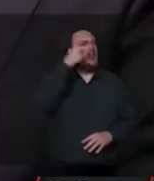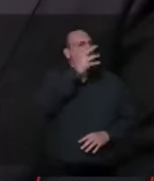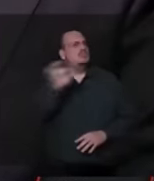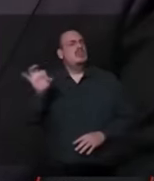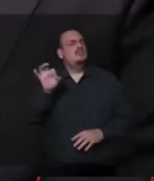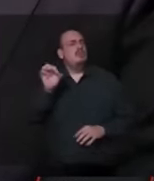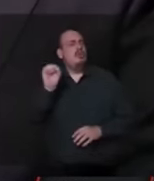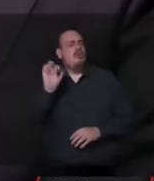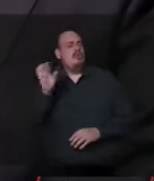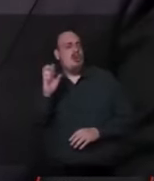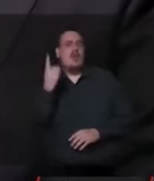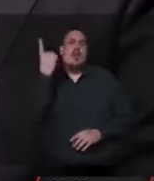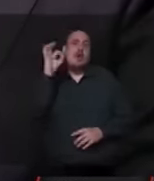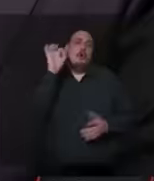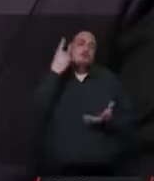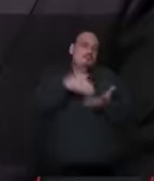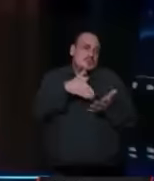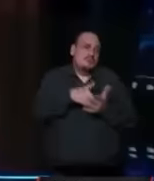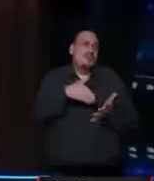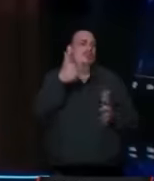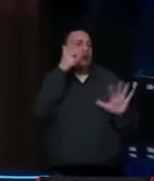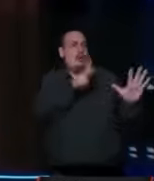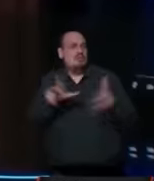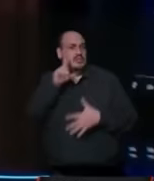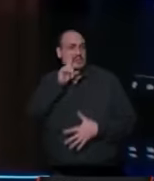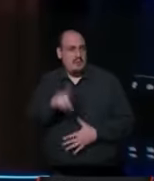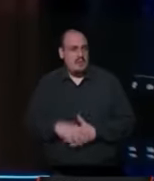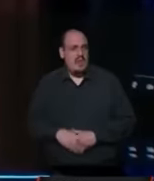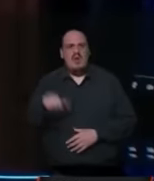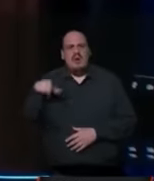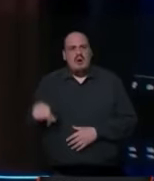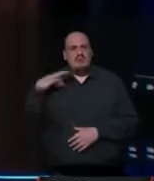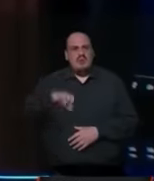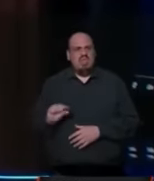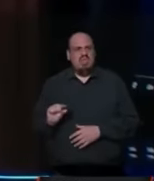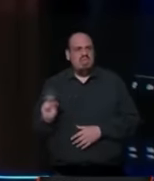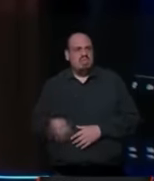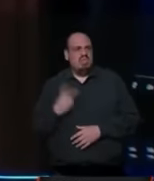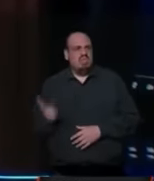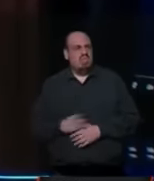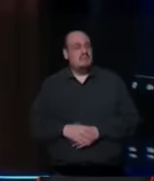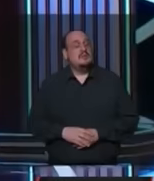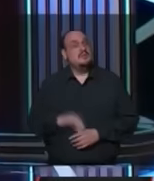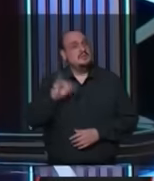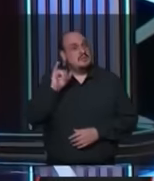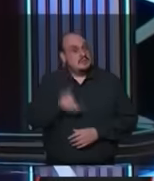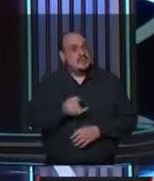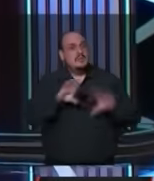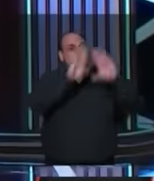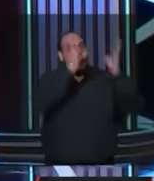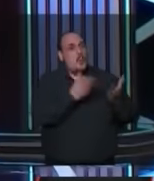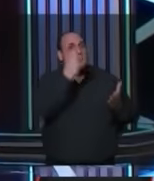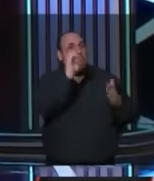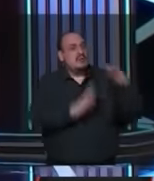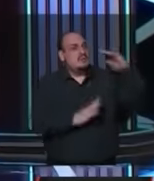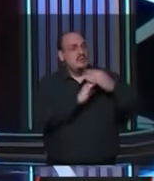o 1.800.000 al tipo de cambio paralelo, y no esta miseria que tenemos hoy. Sí, voy a eliminar el Banco Central, porque el